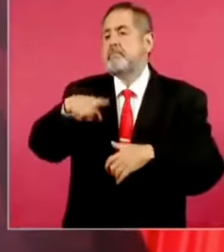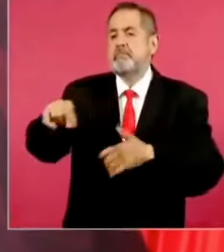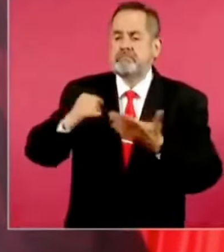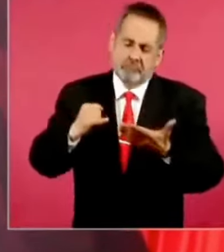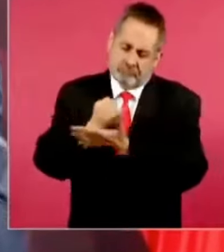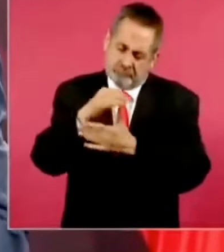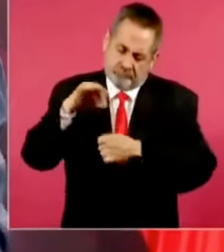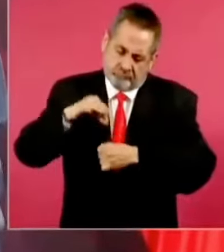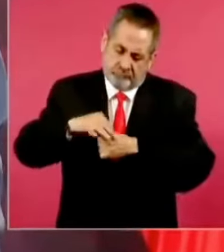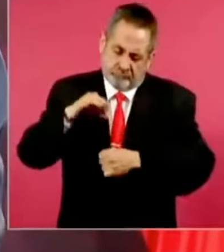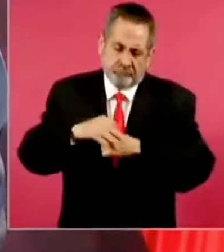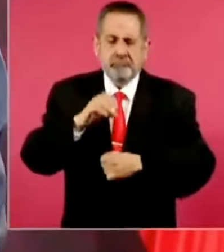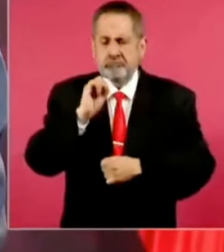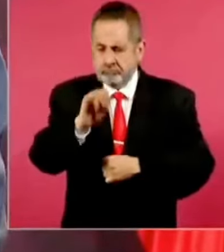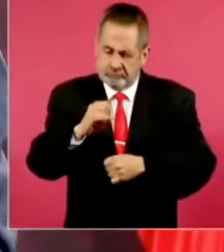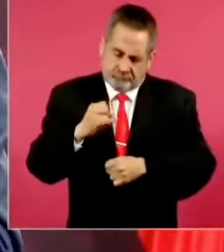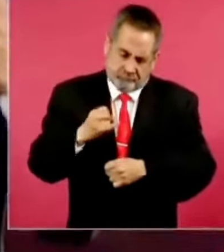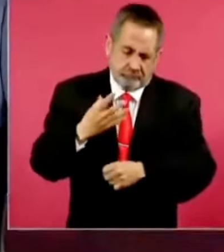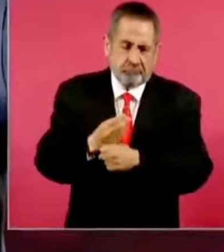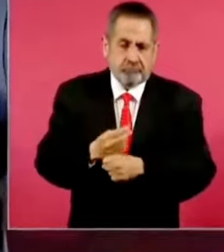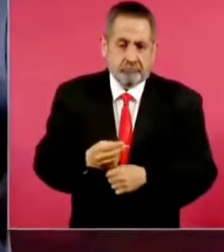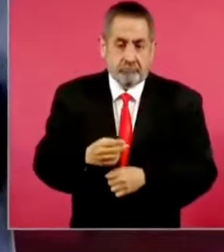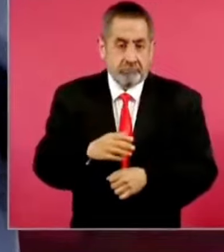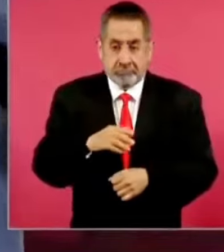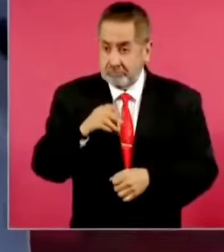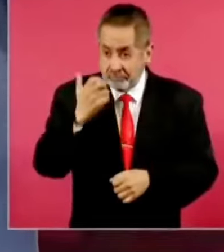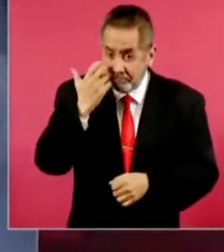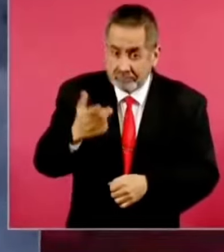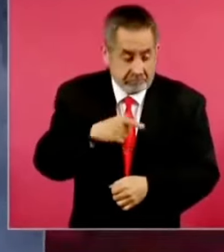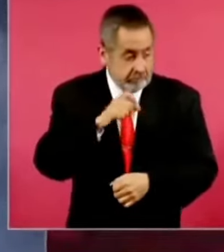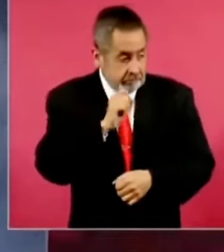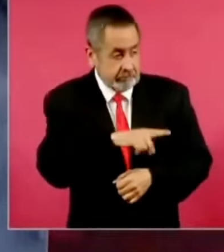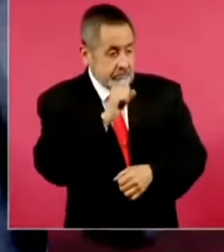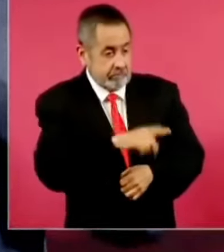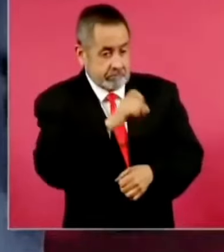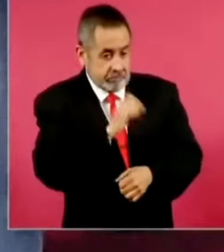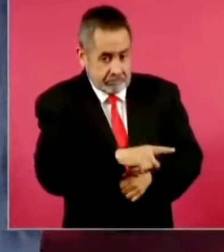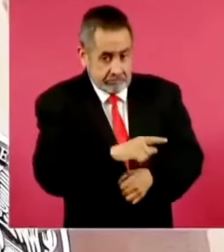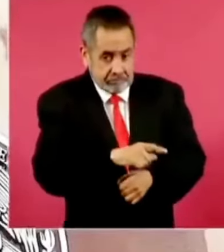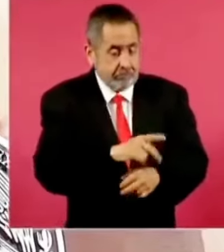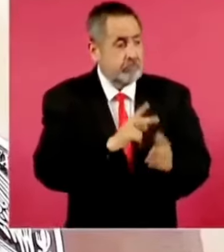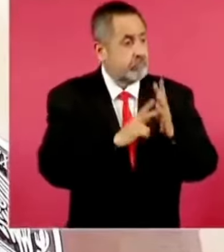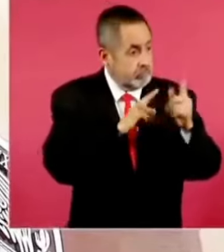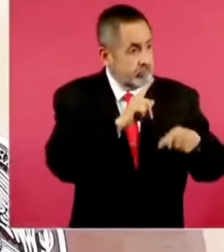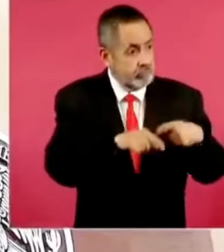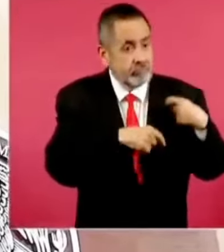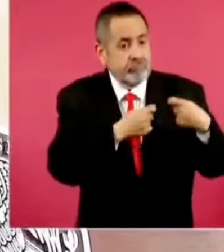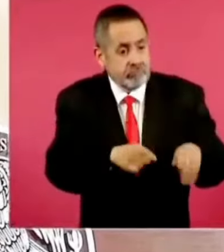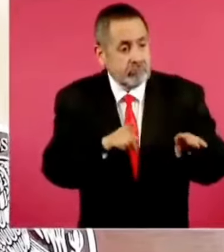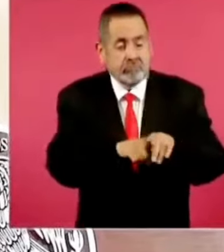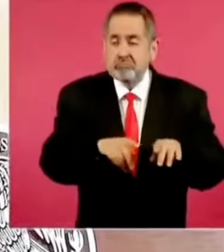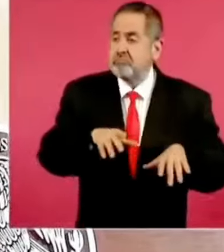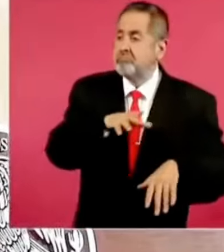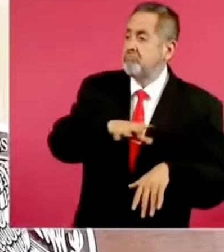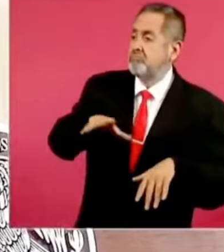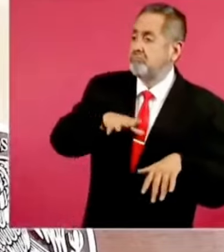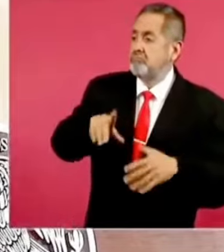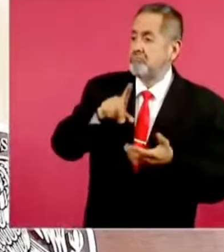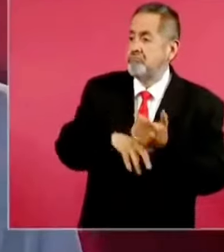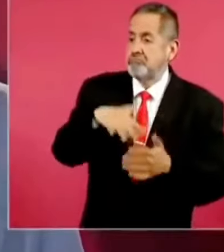en las elecciones. ¿Quieres más de lo mismo? ¿Quieres que regresen los reaccionarios